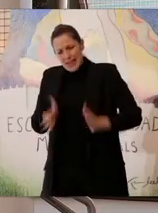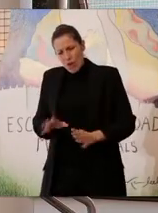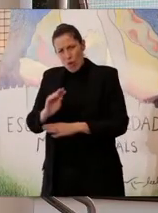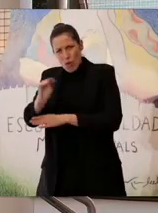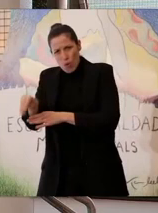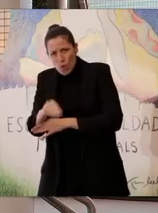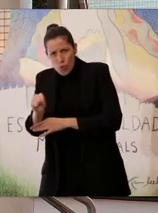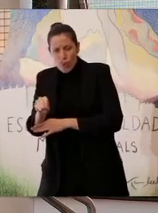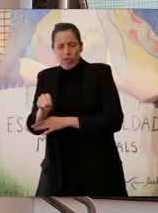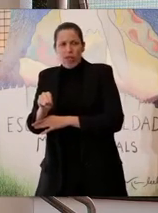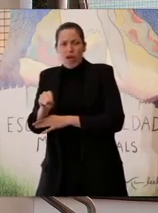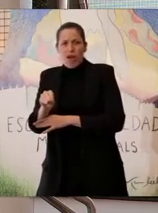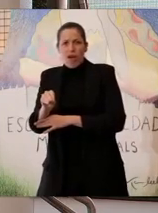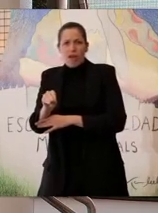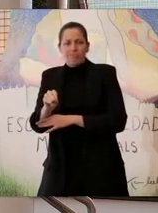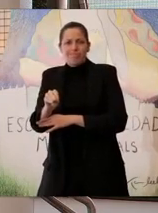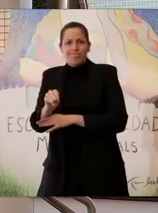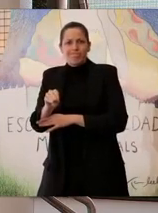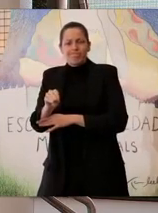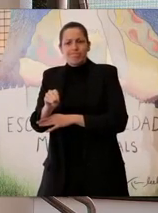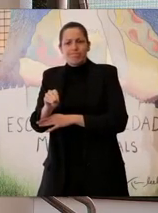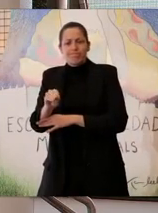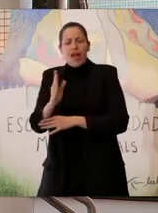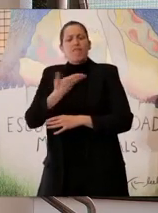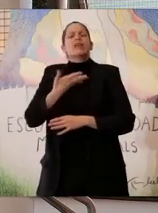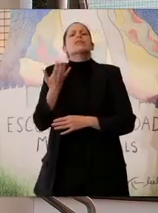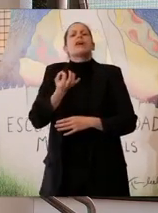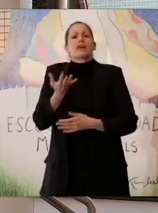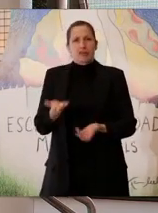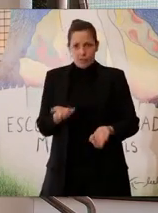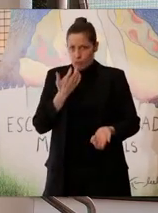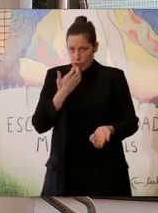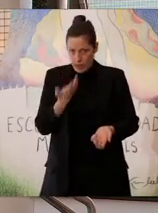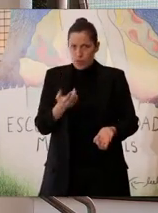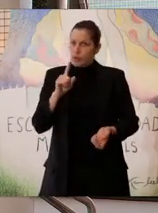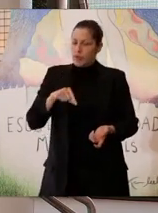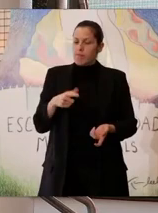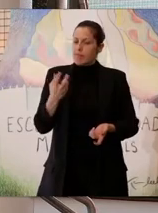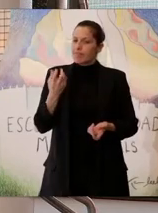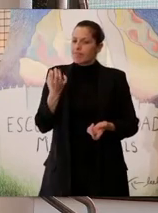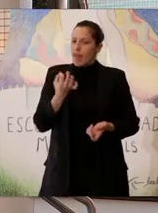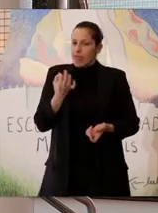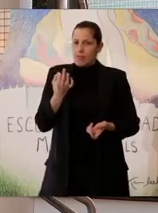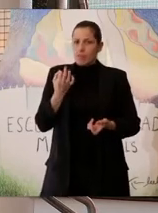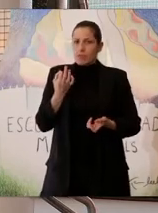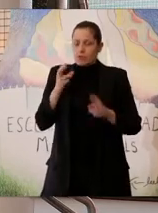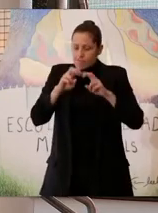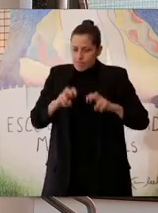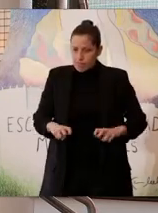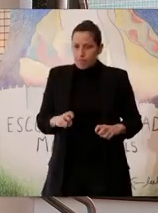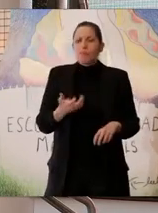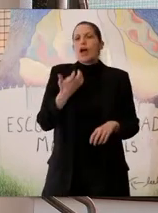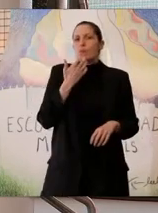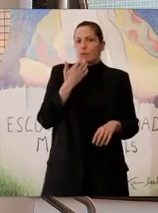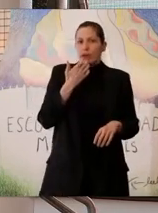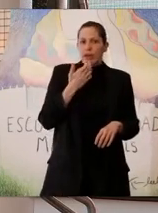que nos reduzcan la carga de trabajo. Si yo tengo 3 hijos, evidentemente que en esos porcentajes de retribuciones variables, que son unos módulos, que